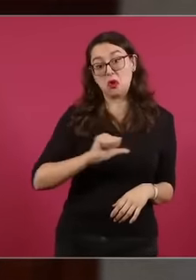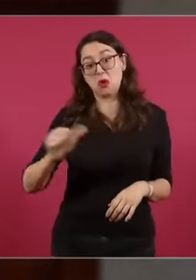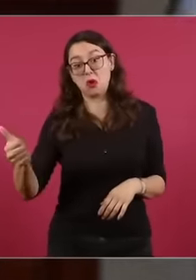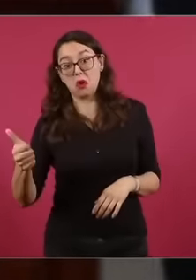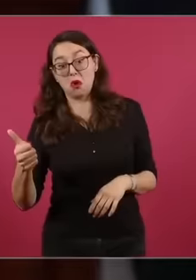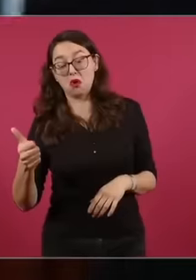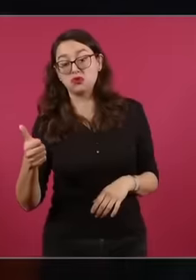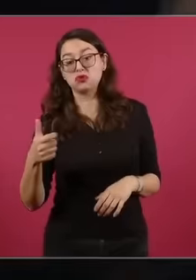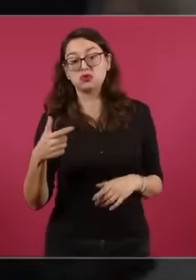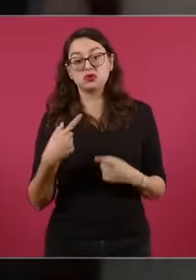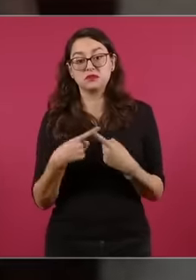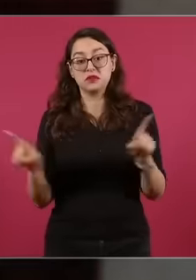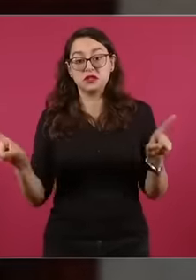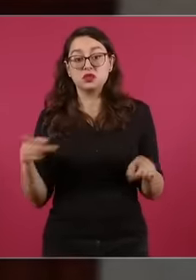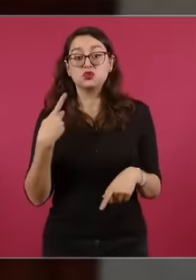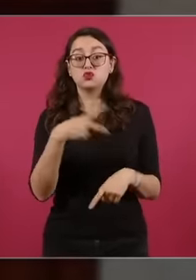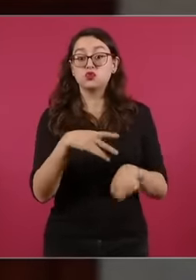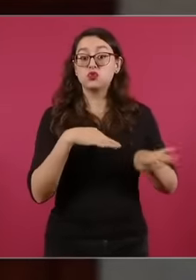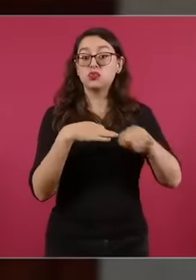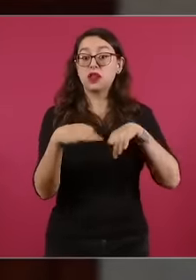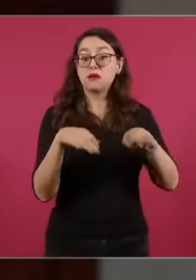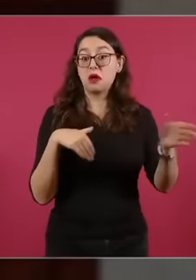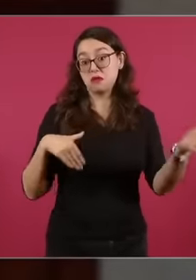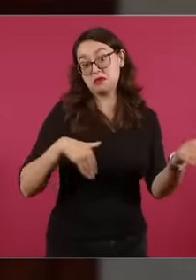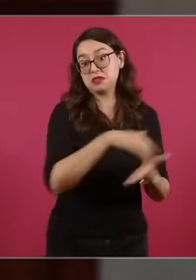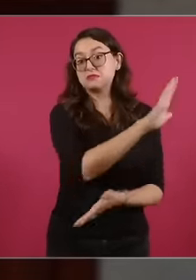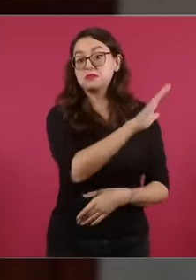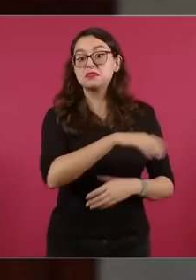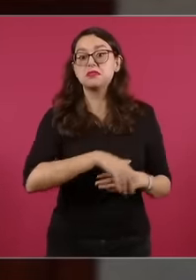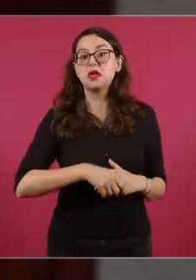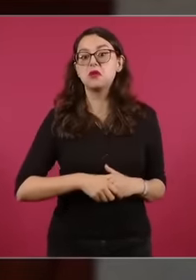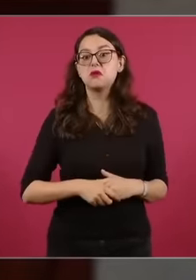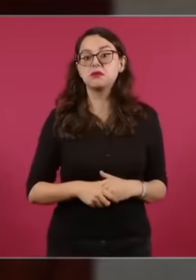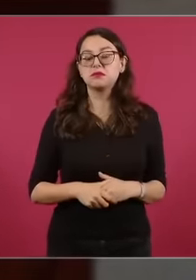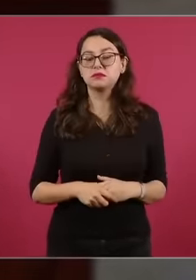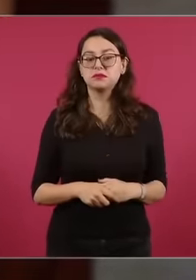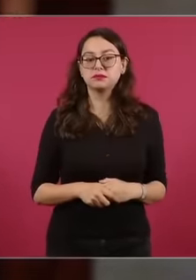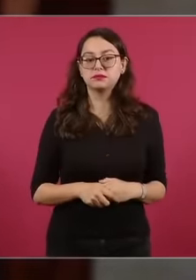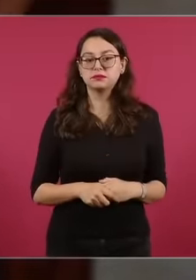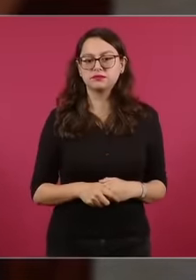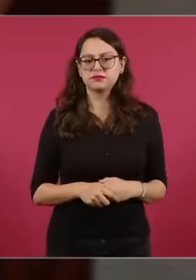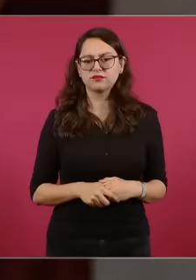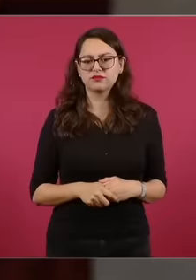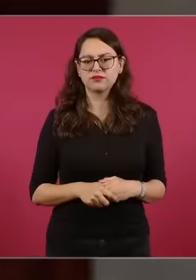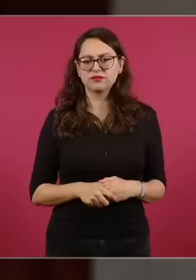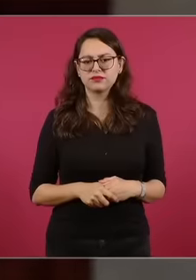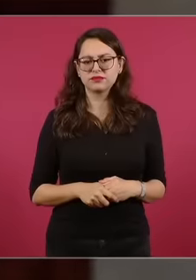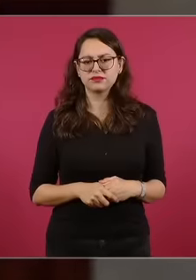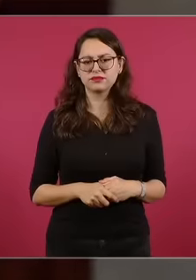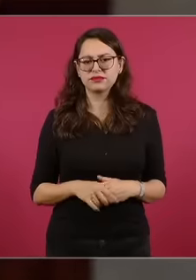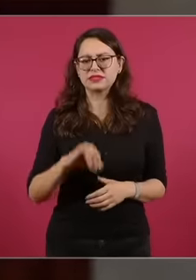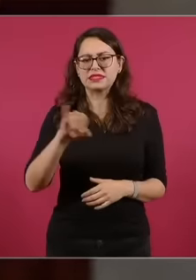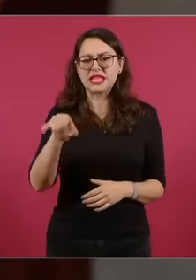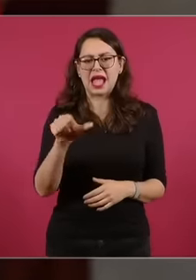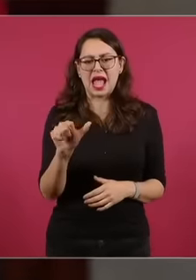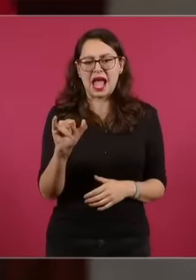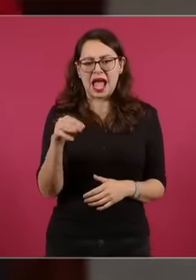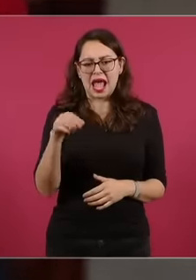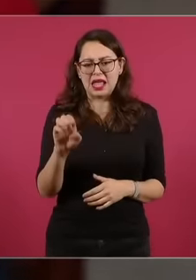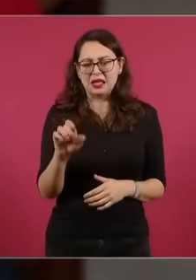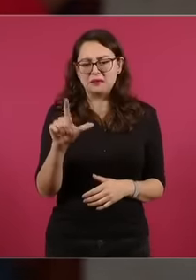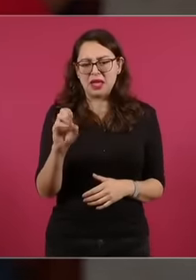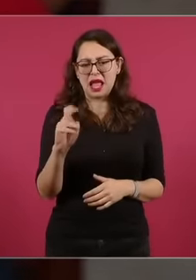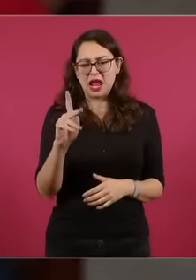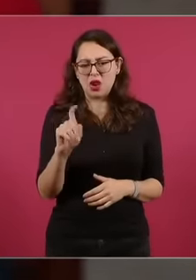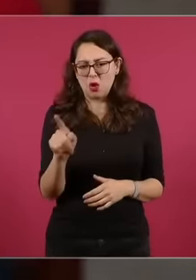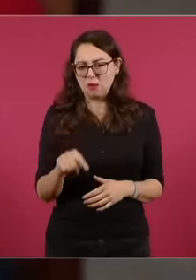porque hizo un cuestionamiento aquí que no le pareció y la despidieron. ¿Usted sabe por qué Jaime López no ha podido entrar a la mañanera